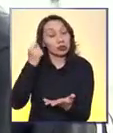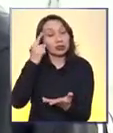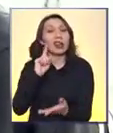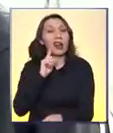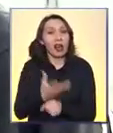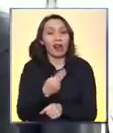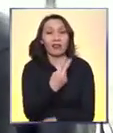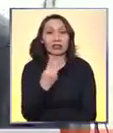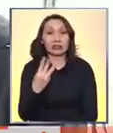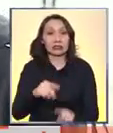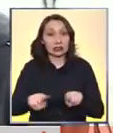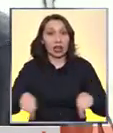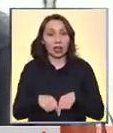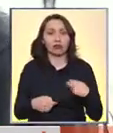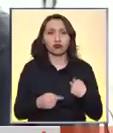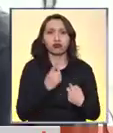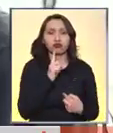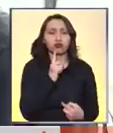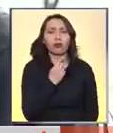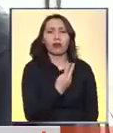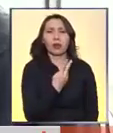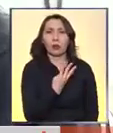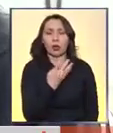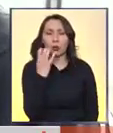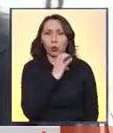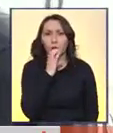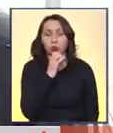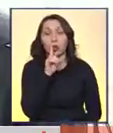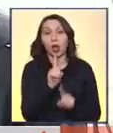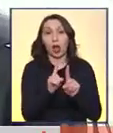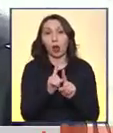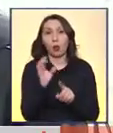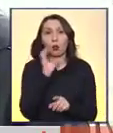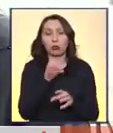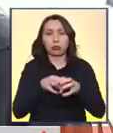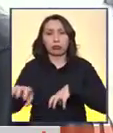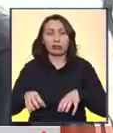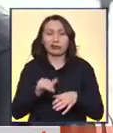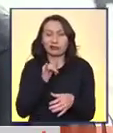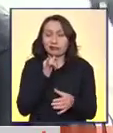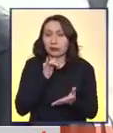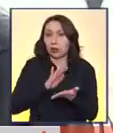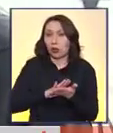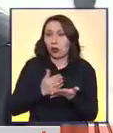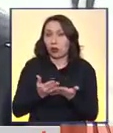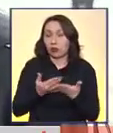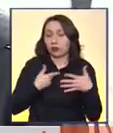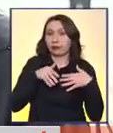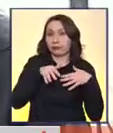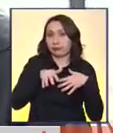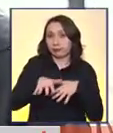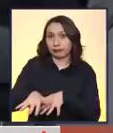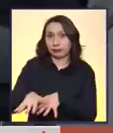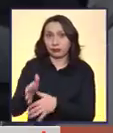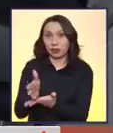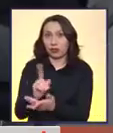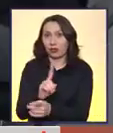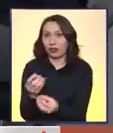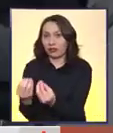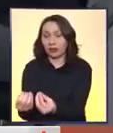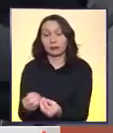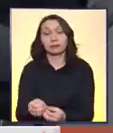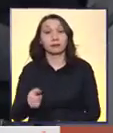salas y nosotros somos 24 cursos. Entonces quizá uno en algunos cursos, tal vez las condiciones en las que nosotros entremos quizás no sea la adecuada. Desde